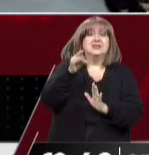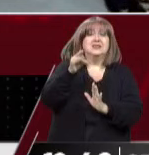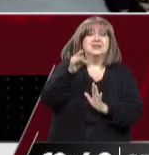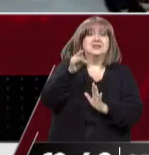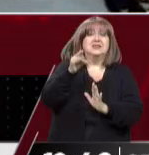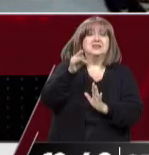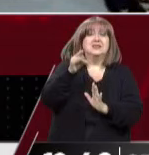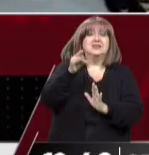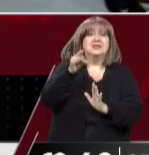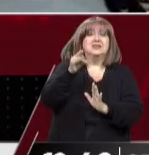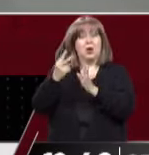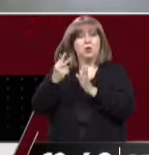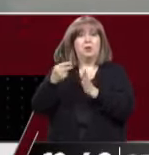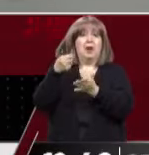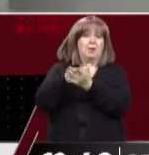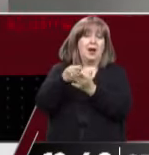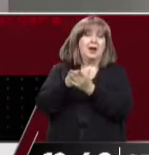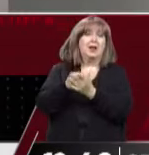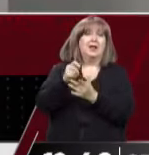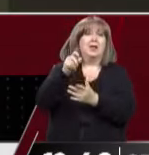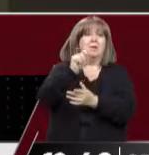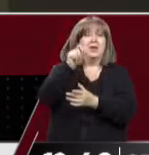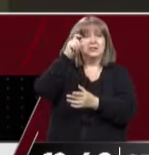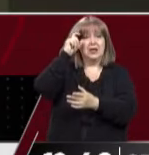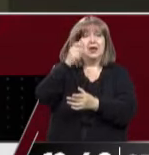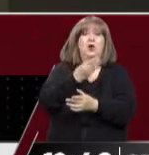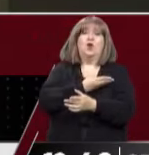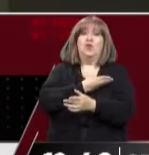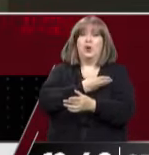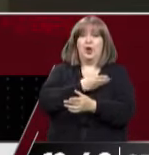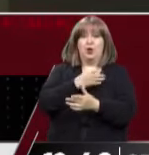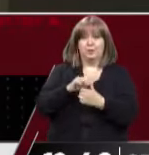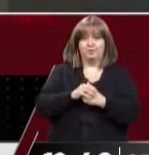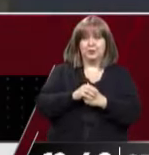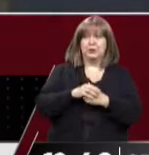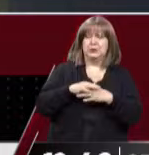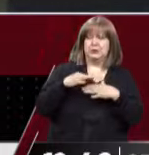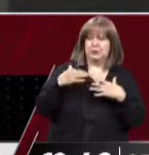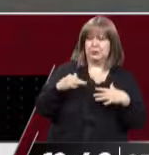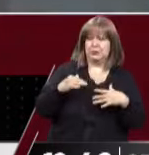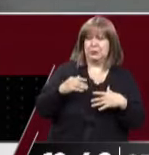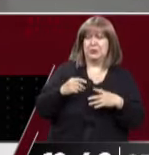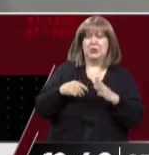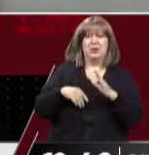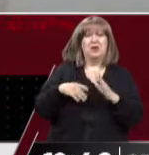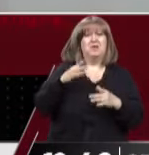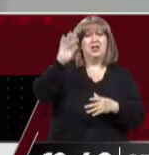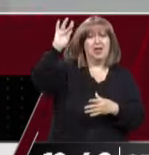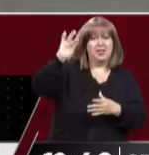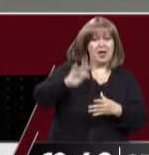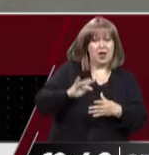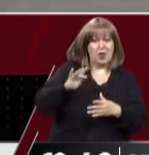tramo y en enero se estuviera ligando enero febrero se estuviera liquidando el segundo tramo en febrero entendiera entonces liquidados todo lo que se les